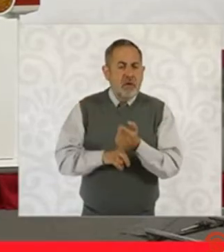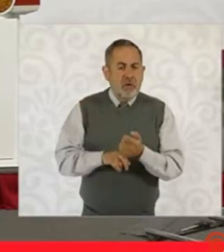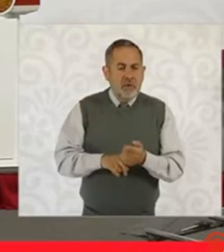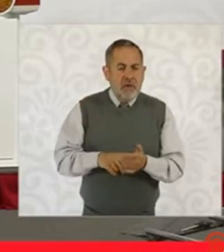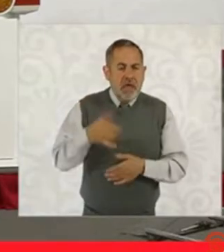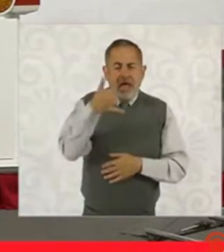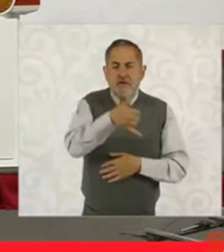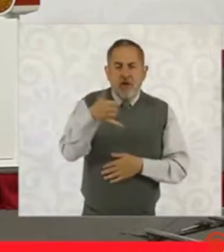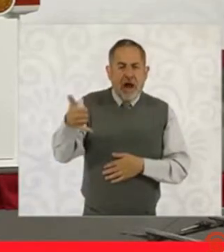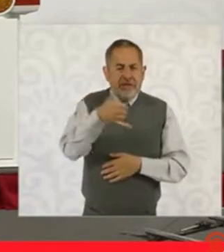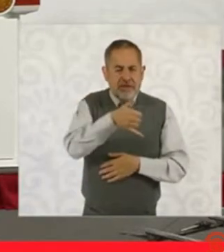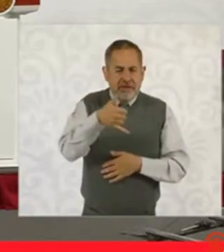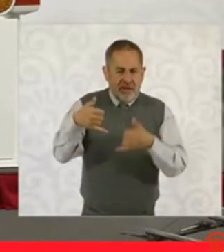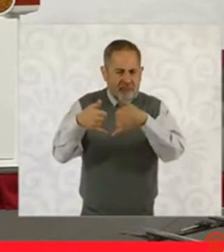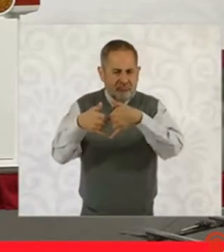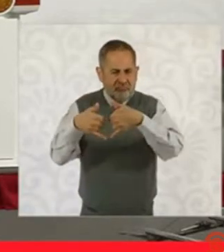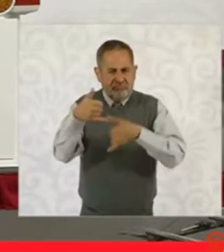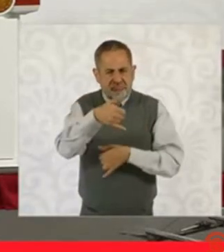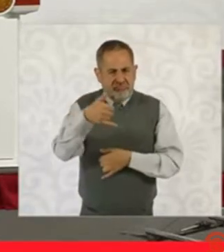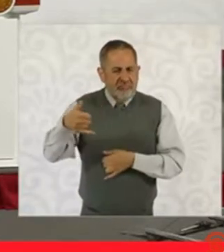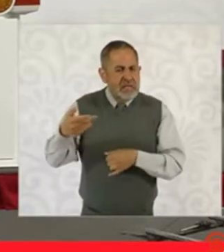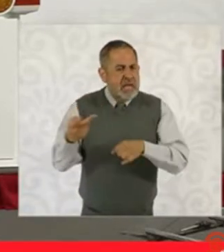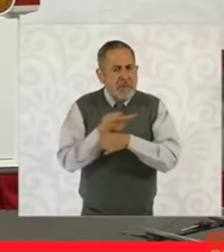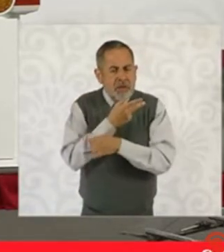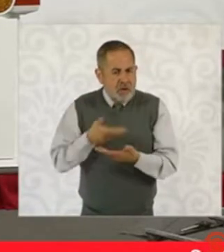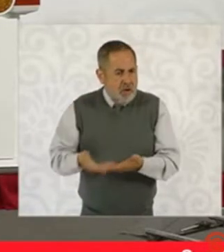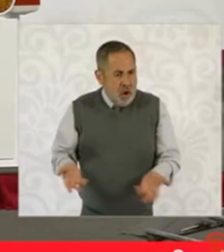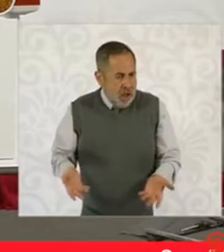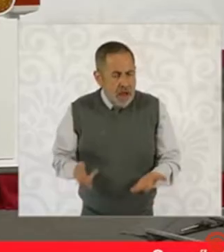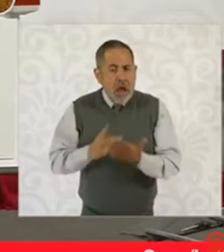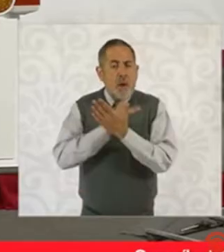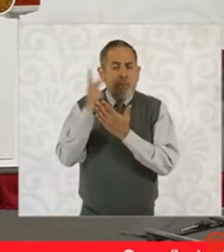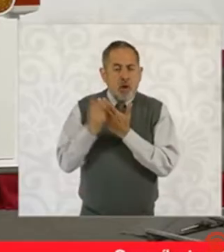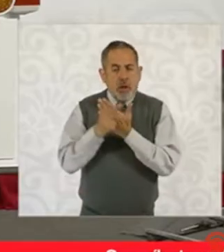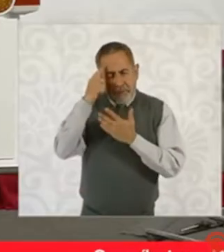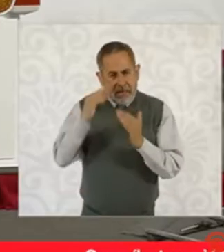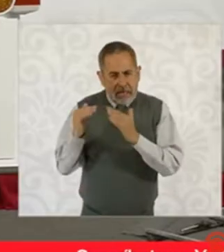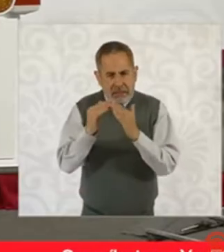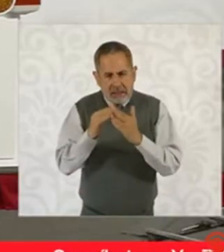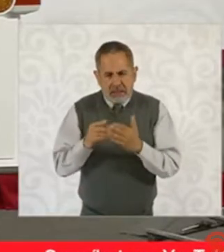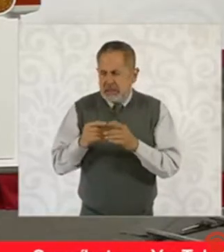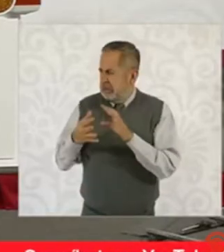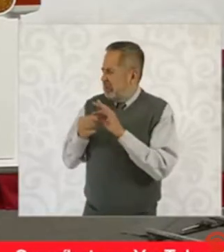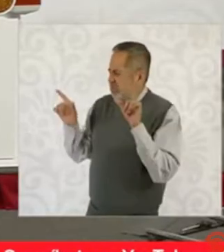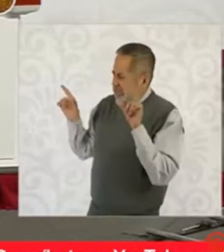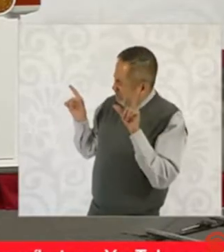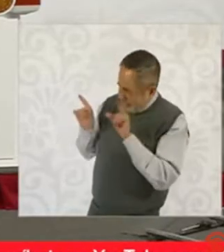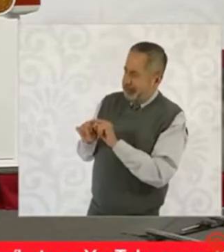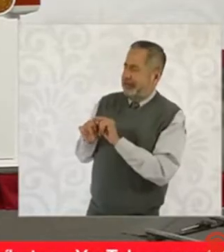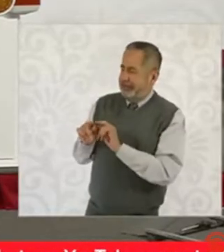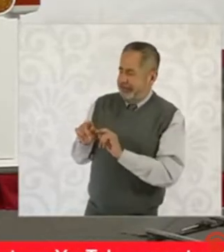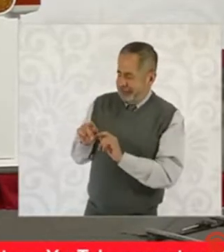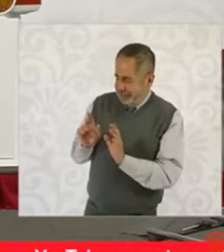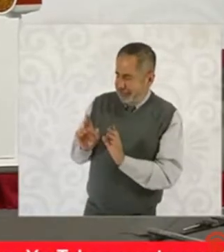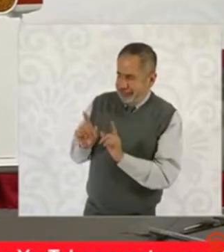al día de hoy y hablar un poquito acerca del programa de vivienda de manera breve, presidente.